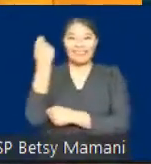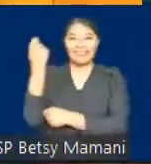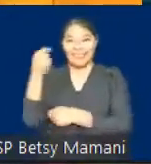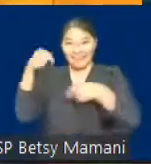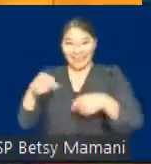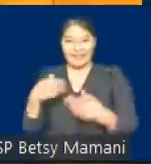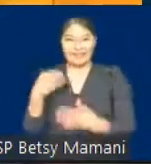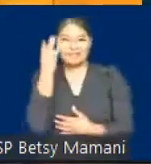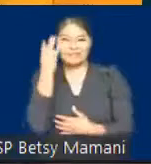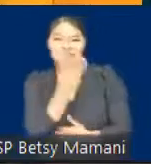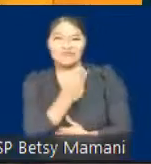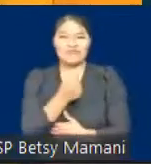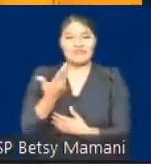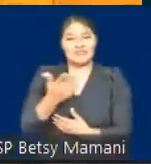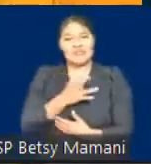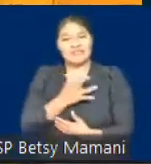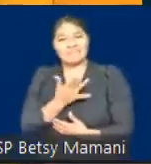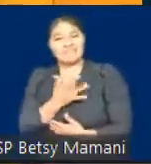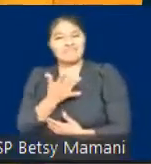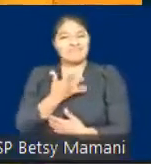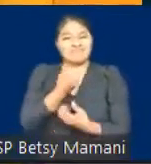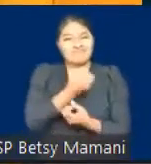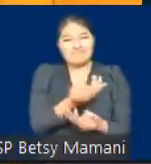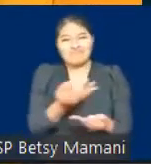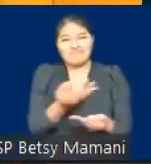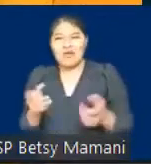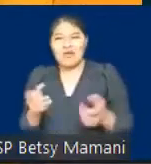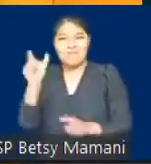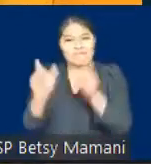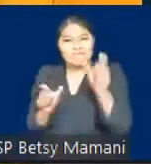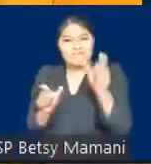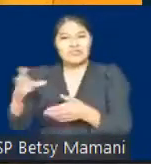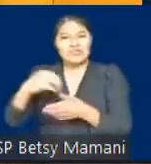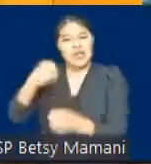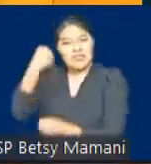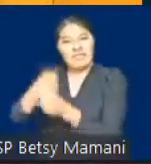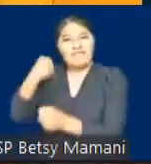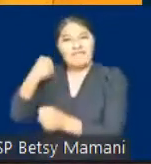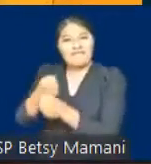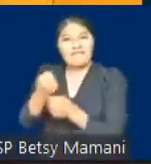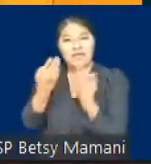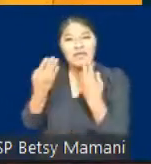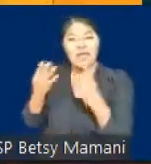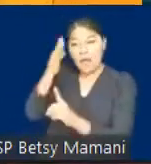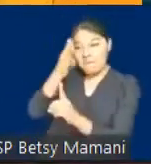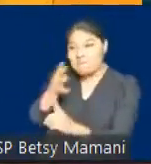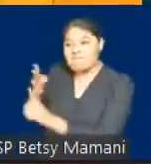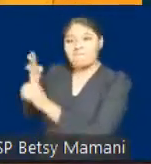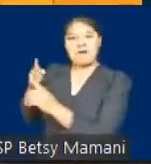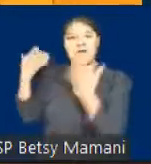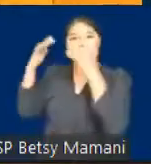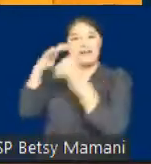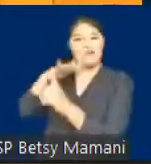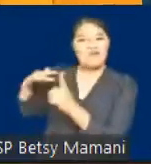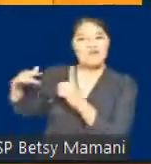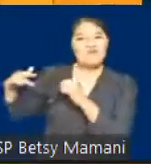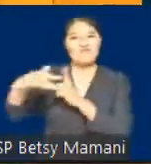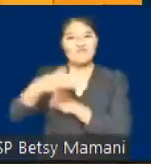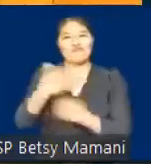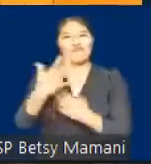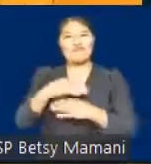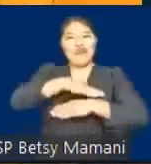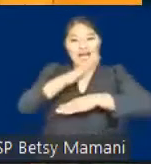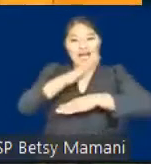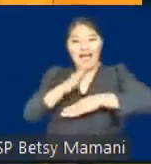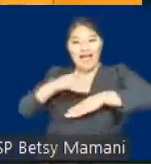Hermosa melodía que nos recuerda el sentir de la gente pujante y trabajador de todos los puertos de toda nuestra costa